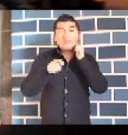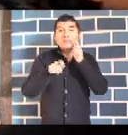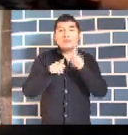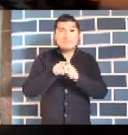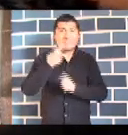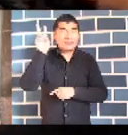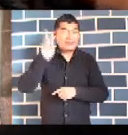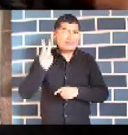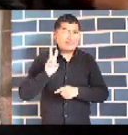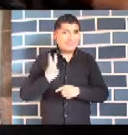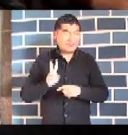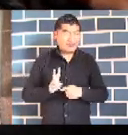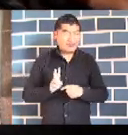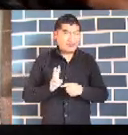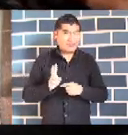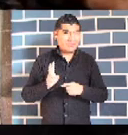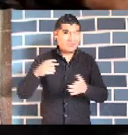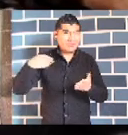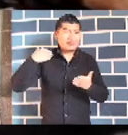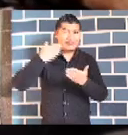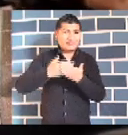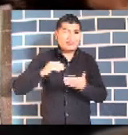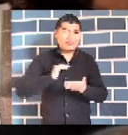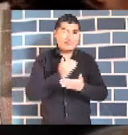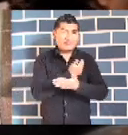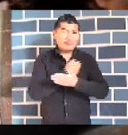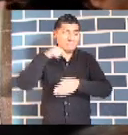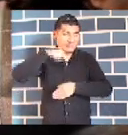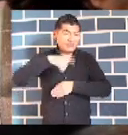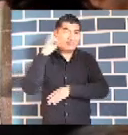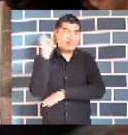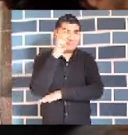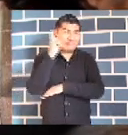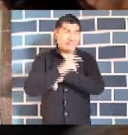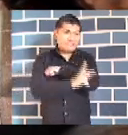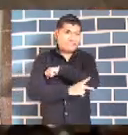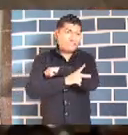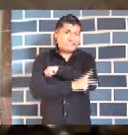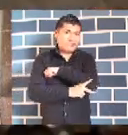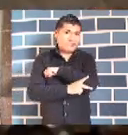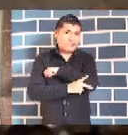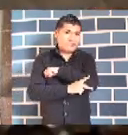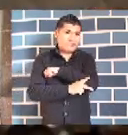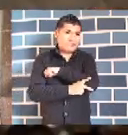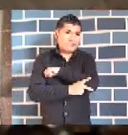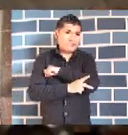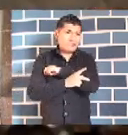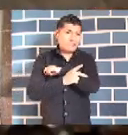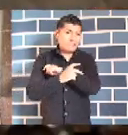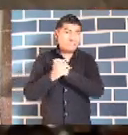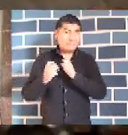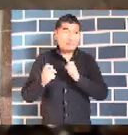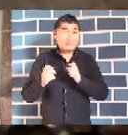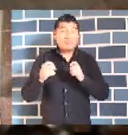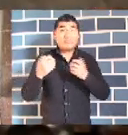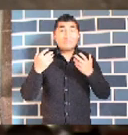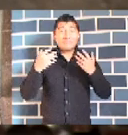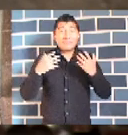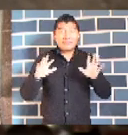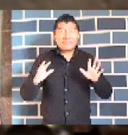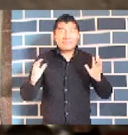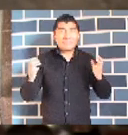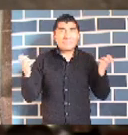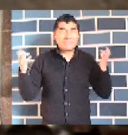que están llegando a nuestros países en el encuentro que hemos mantenido en